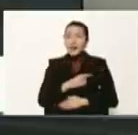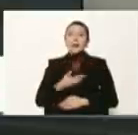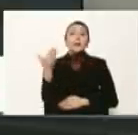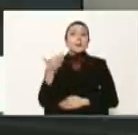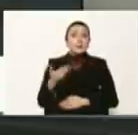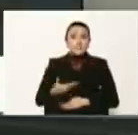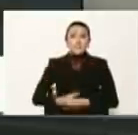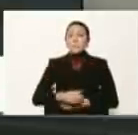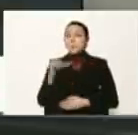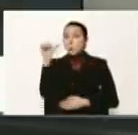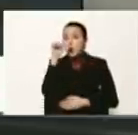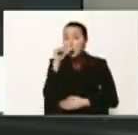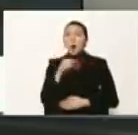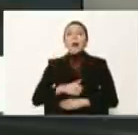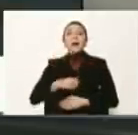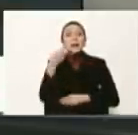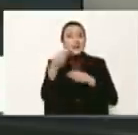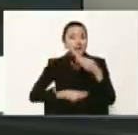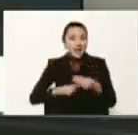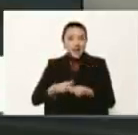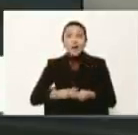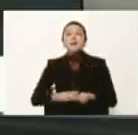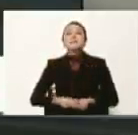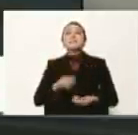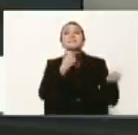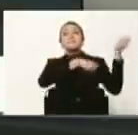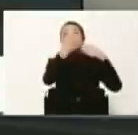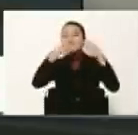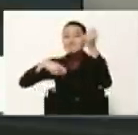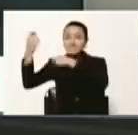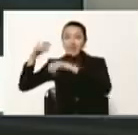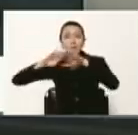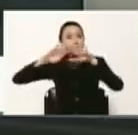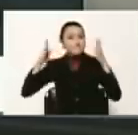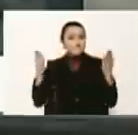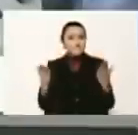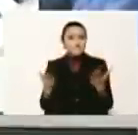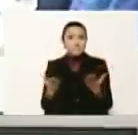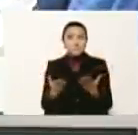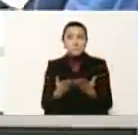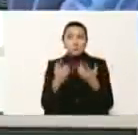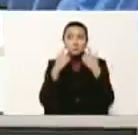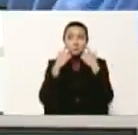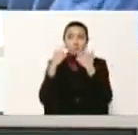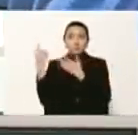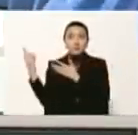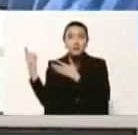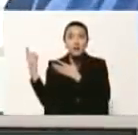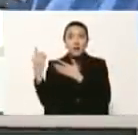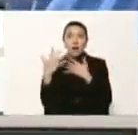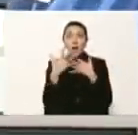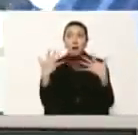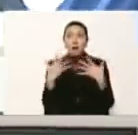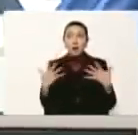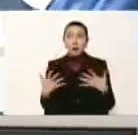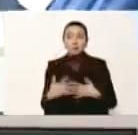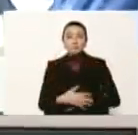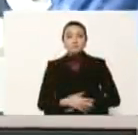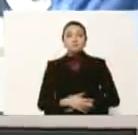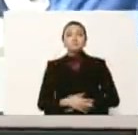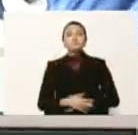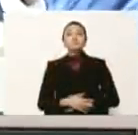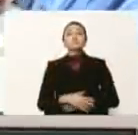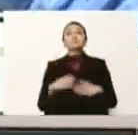de droga, de cocaína en el mundo, era una de las láminas que quería mostrar, donde este año la